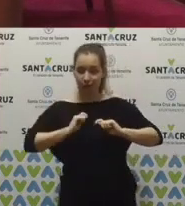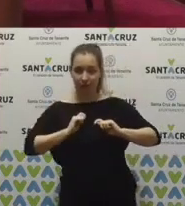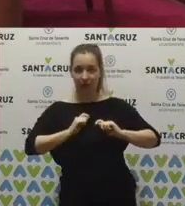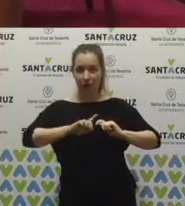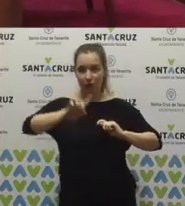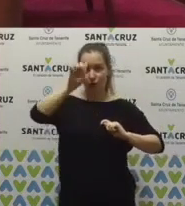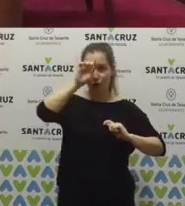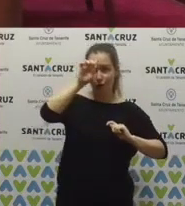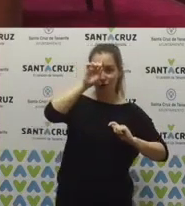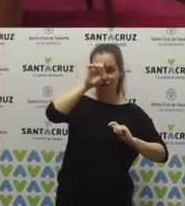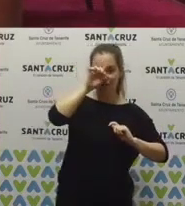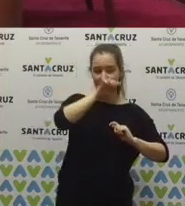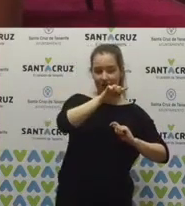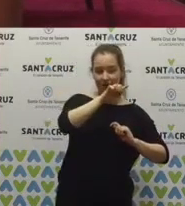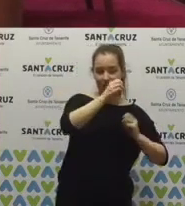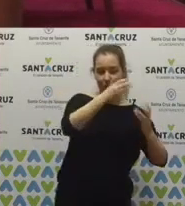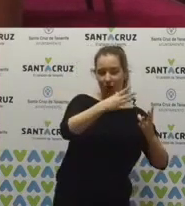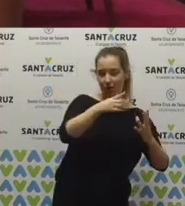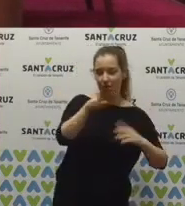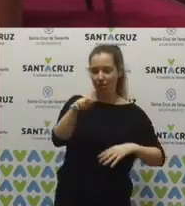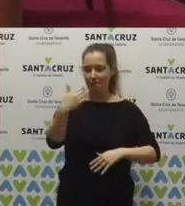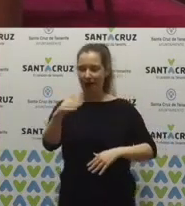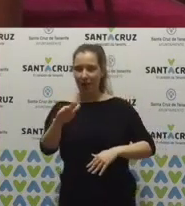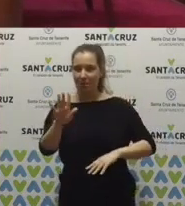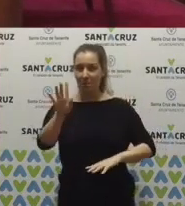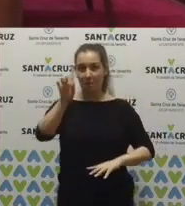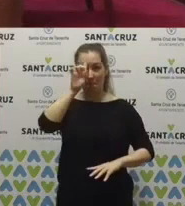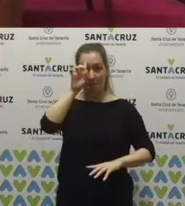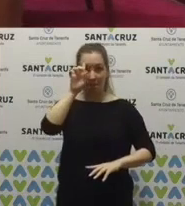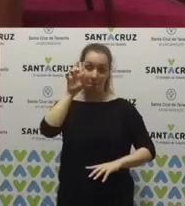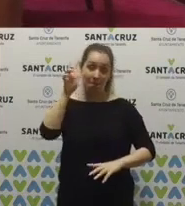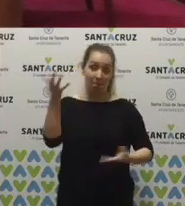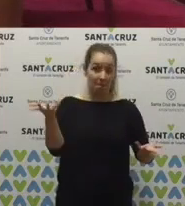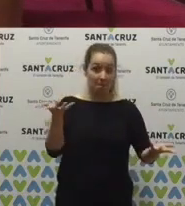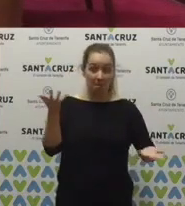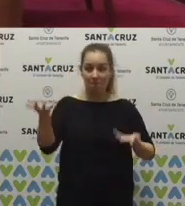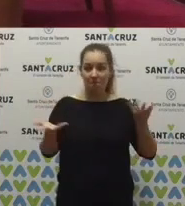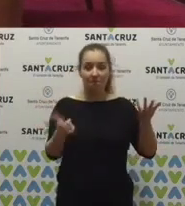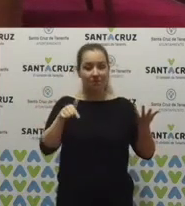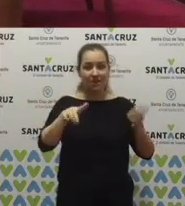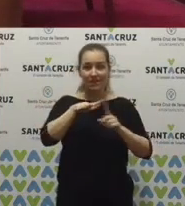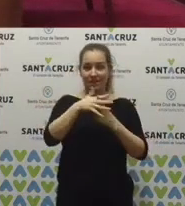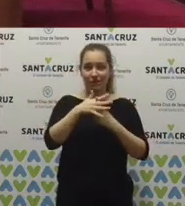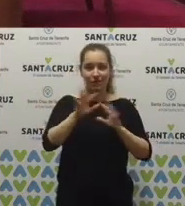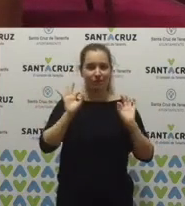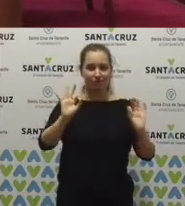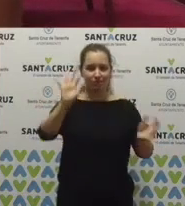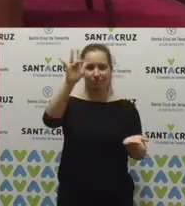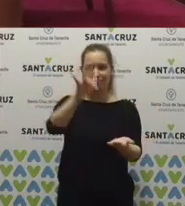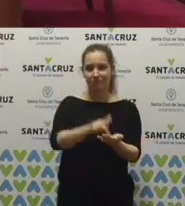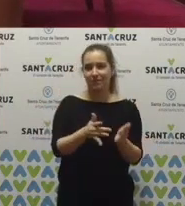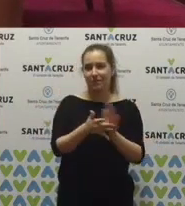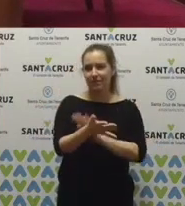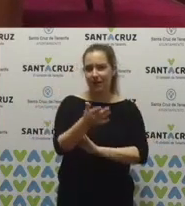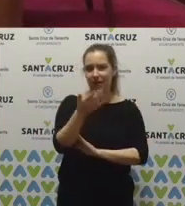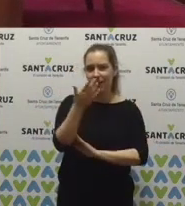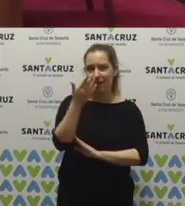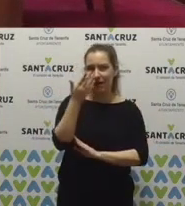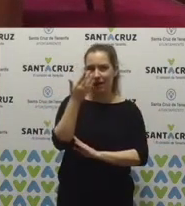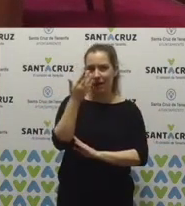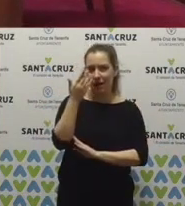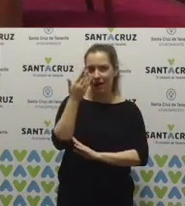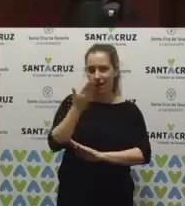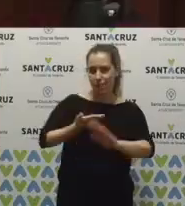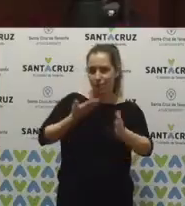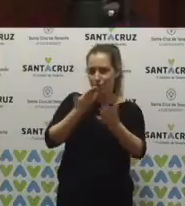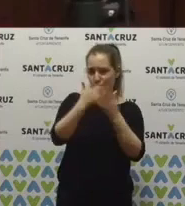era lo bueno o lo malo pero pero este es el caso en el que nos encontramos decir por un lado aprobamos la moción institucional una moción en la